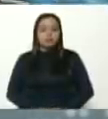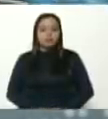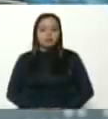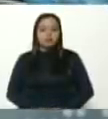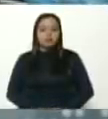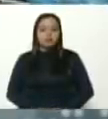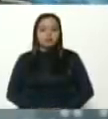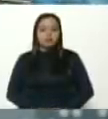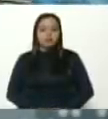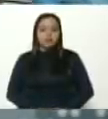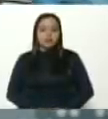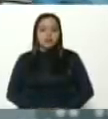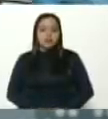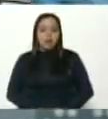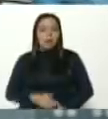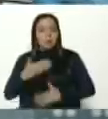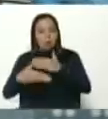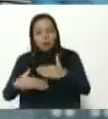Y las vamos consiguiendo.